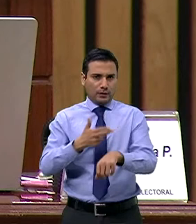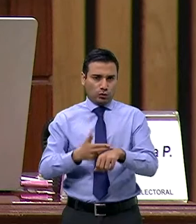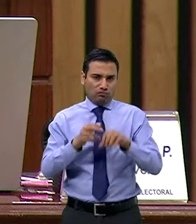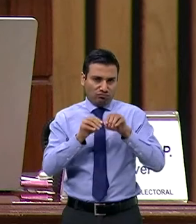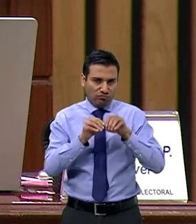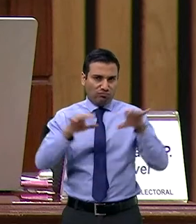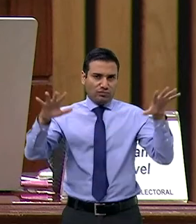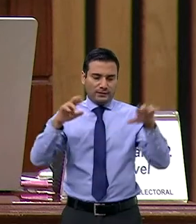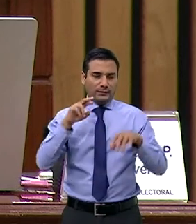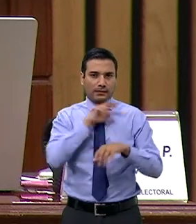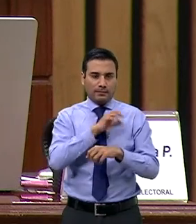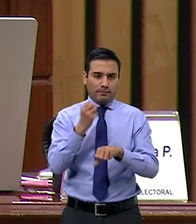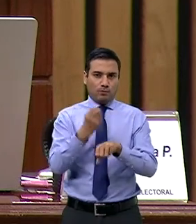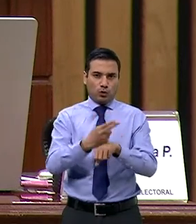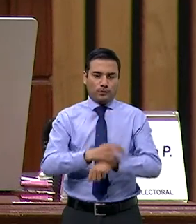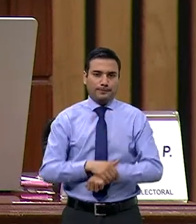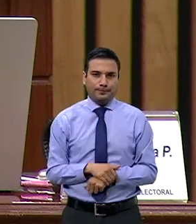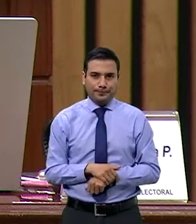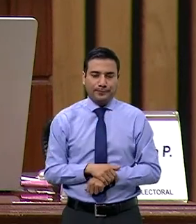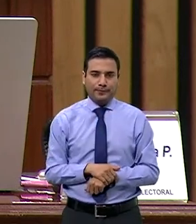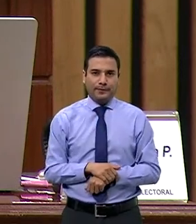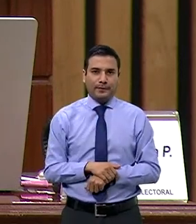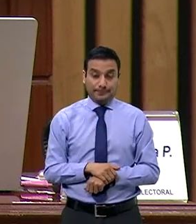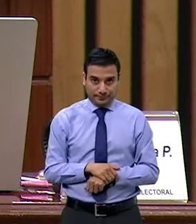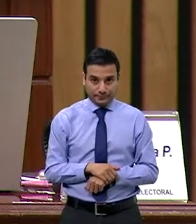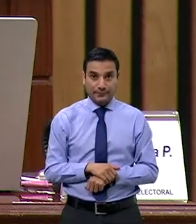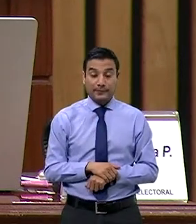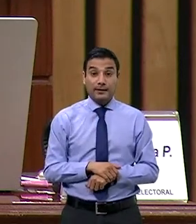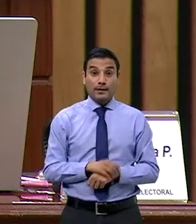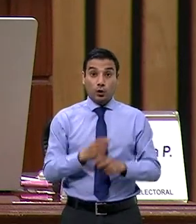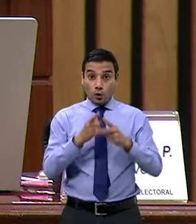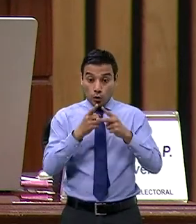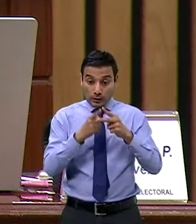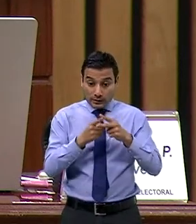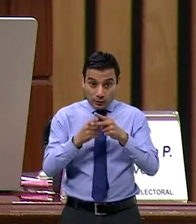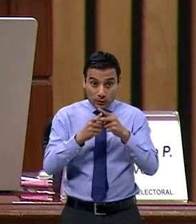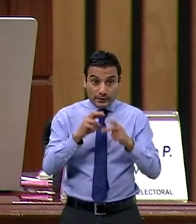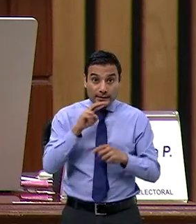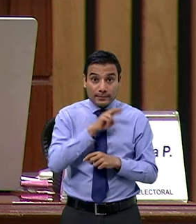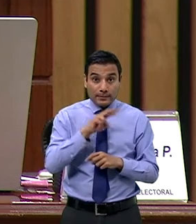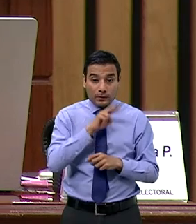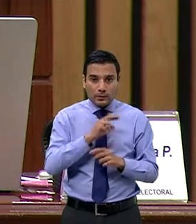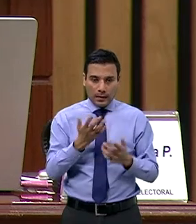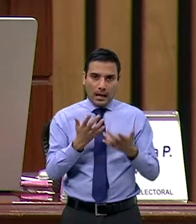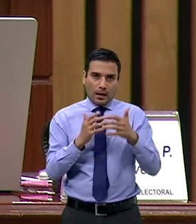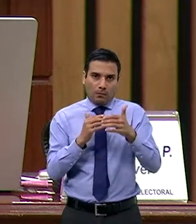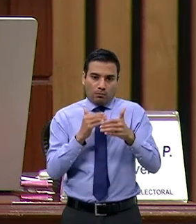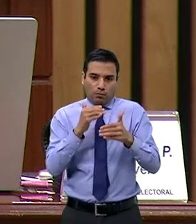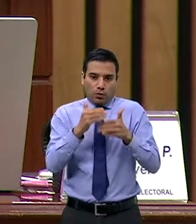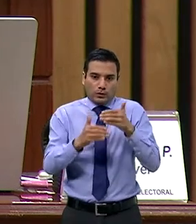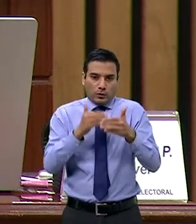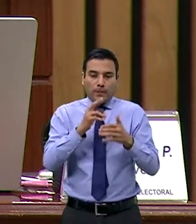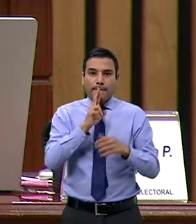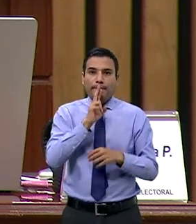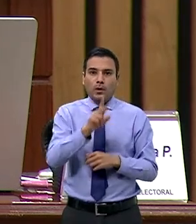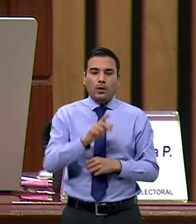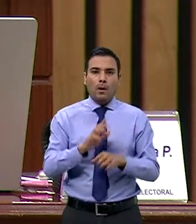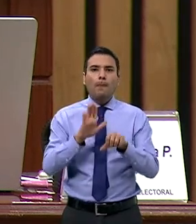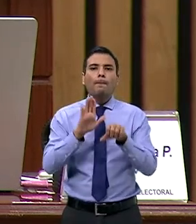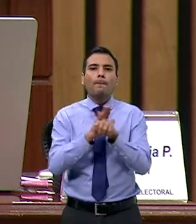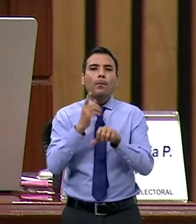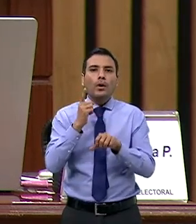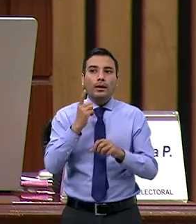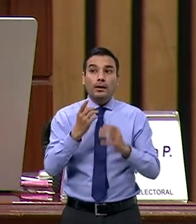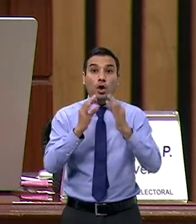ciudadanía la materialización del conteo rápido ha donado a la certeza en el proceso pues con este se evitó la propagación de